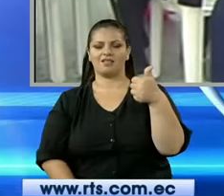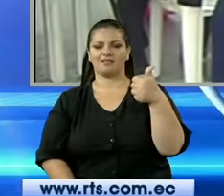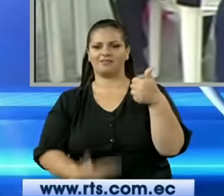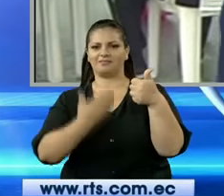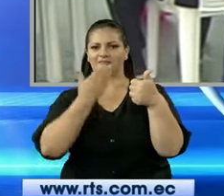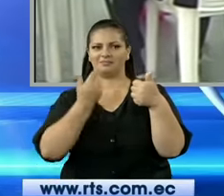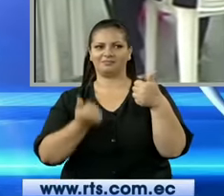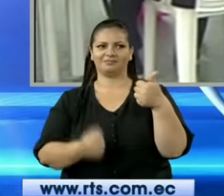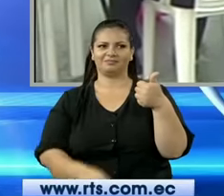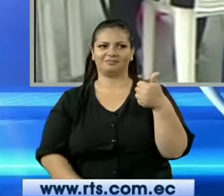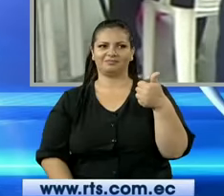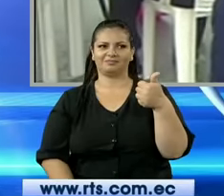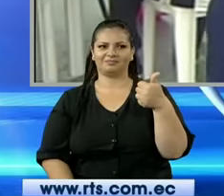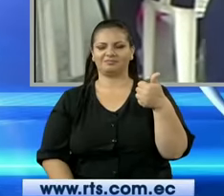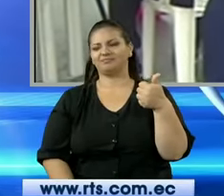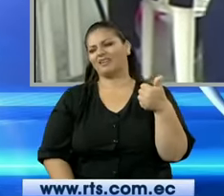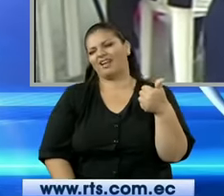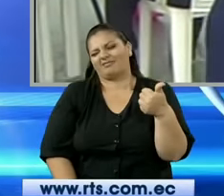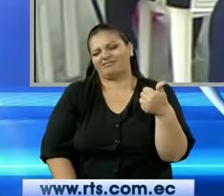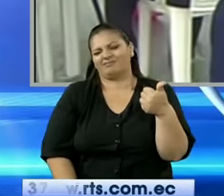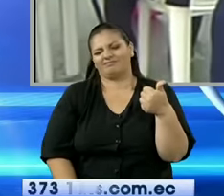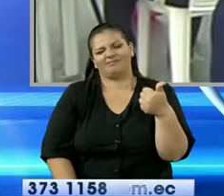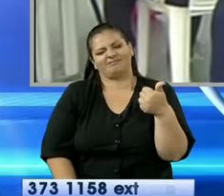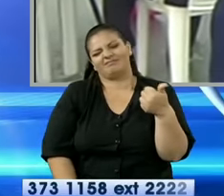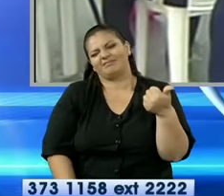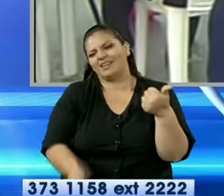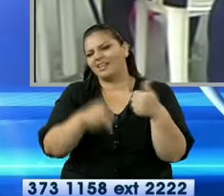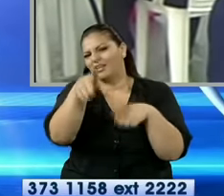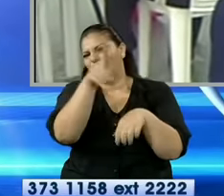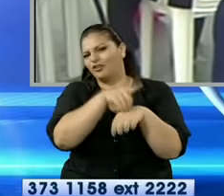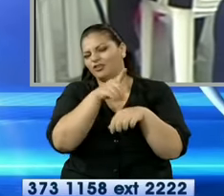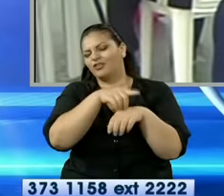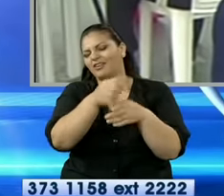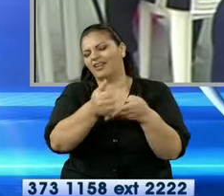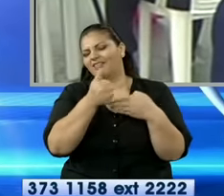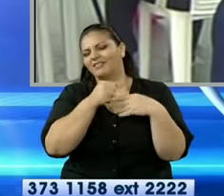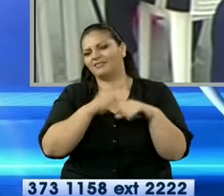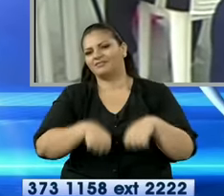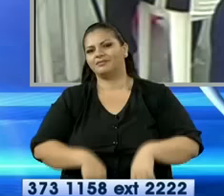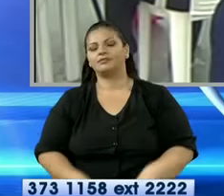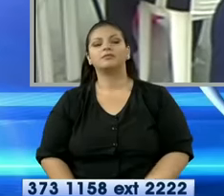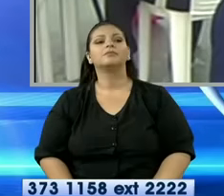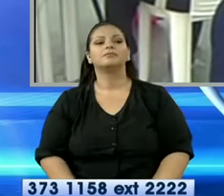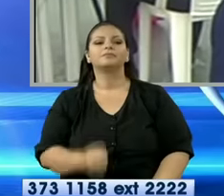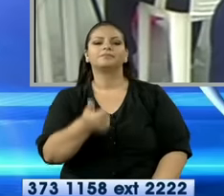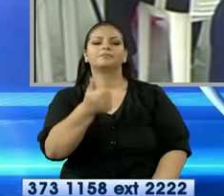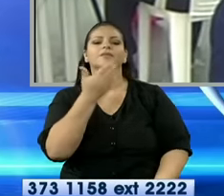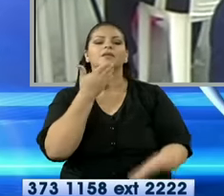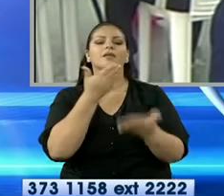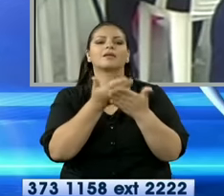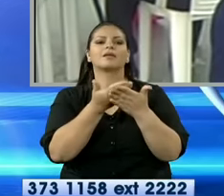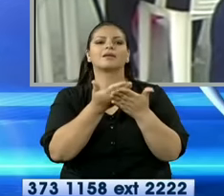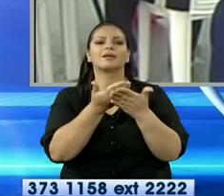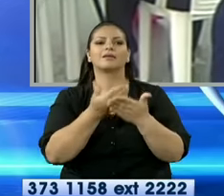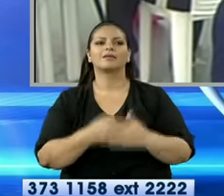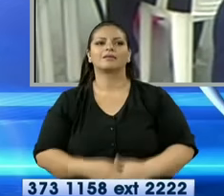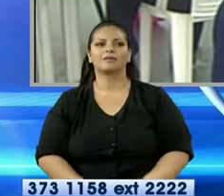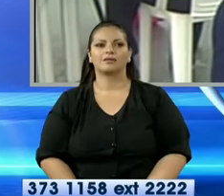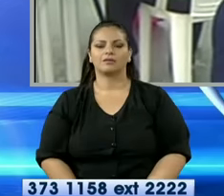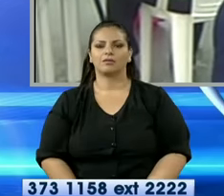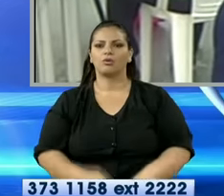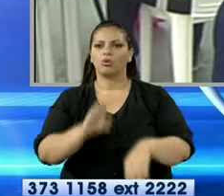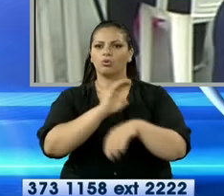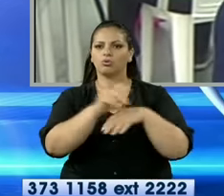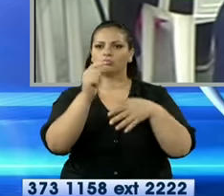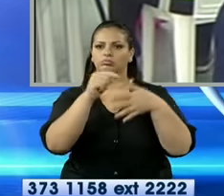ahí está bien. Bueno, igual aquí por lo menos hay médicos, así que si me pasa algo, no importa. Por supuesto que sí, Enrique, muchas gracias. Y muy buena la recomendación todos, que